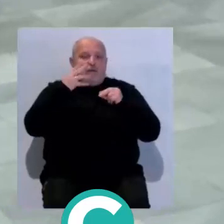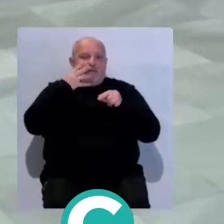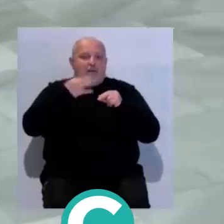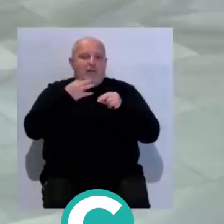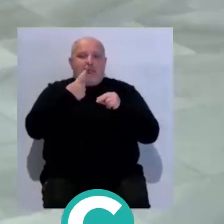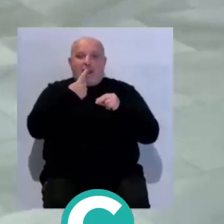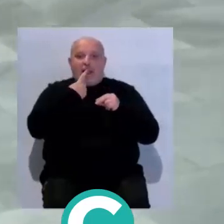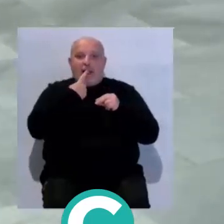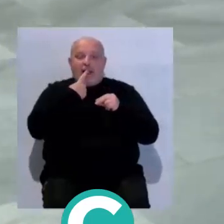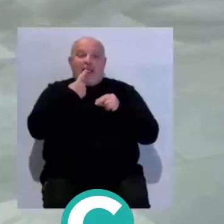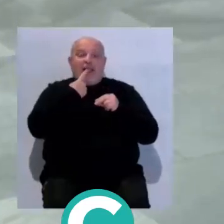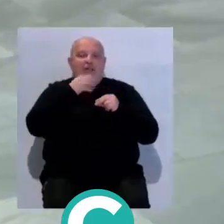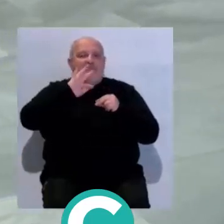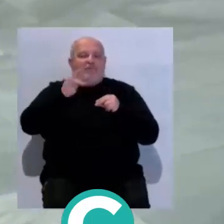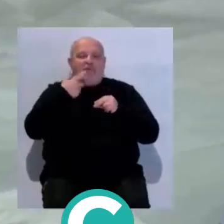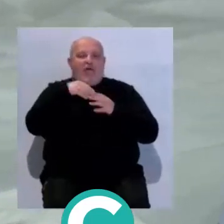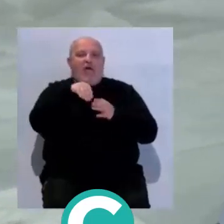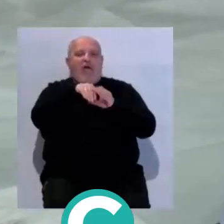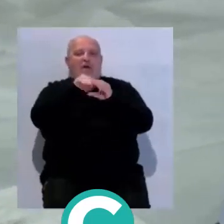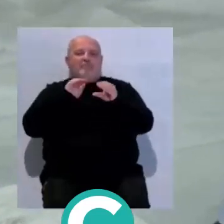la lengua. La lengua siempre se viene para atrás y